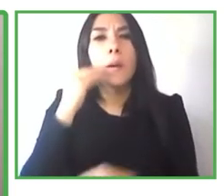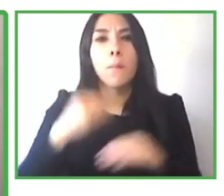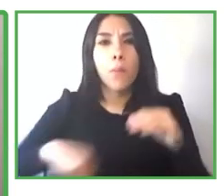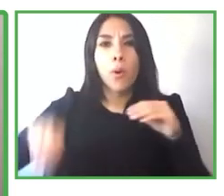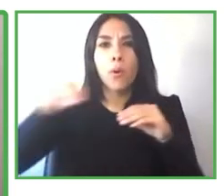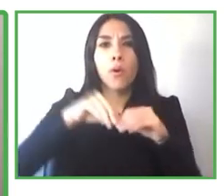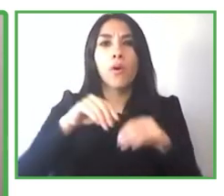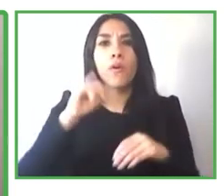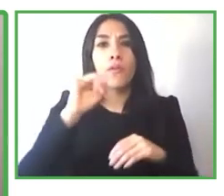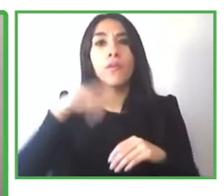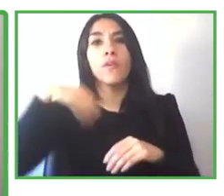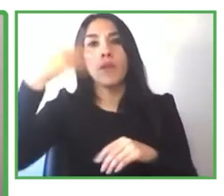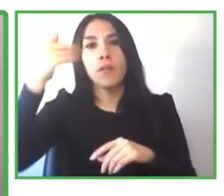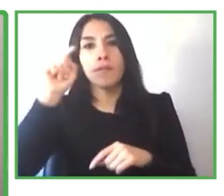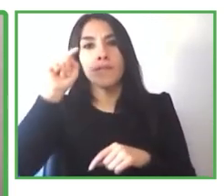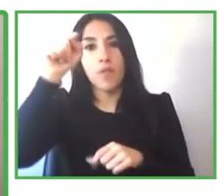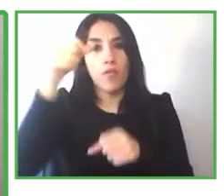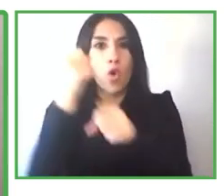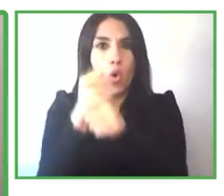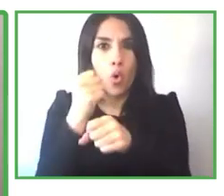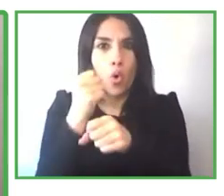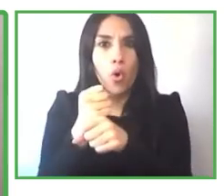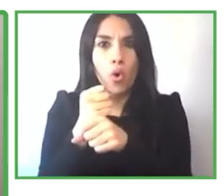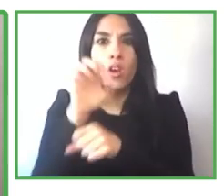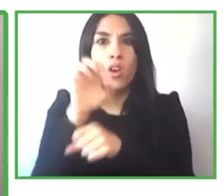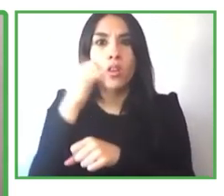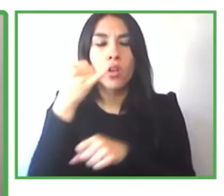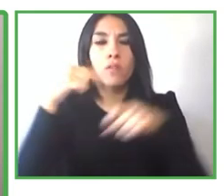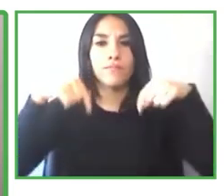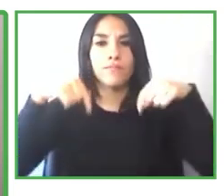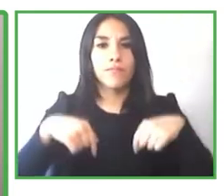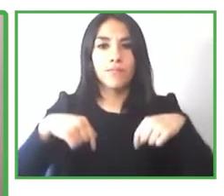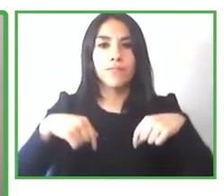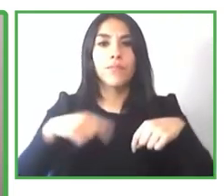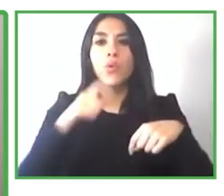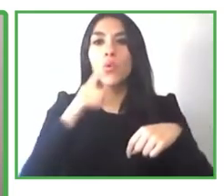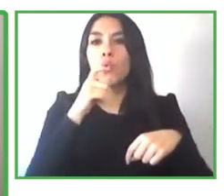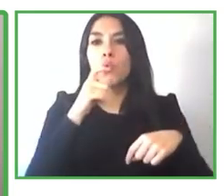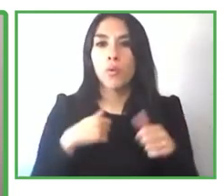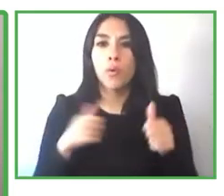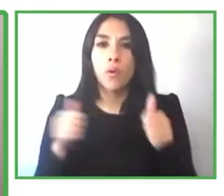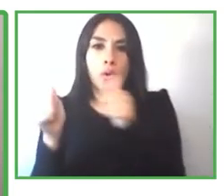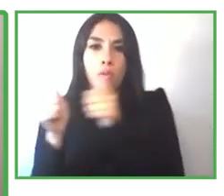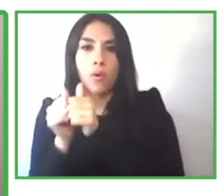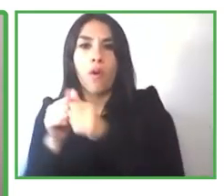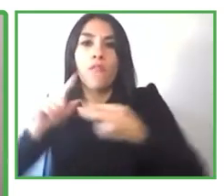tengo colegas, personas que me invitan a eventos sociales,